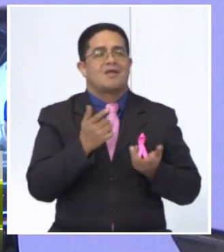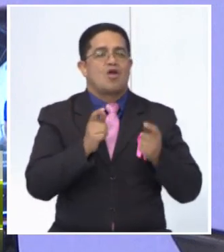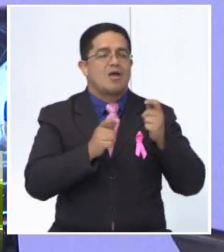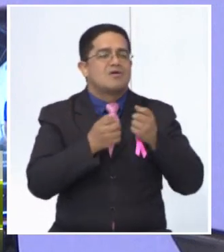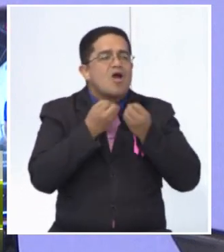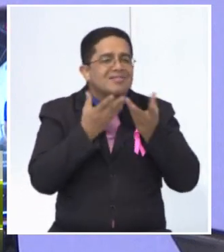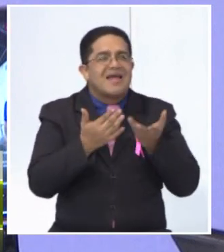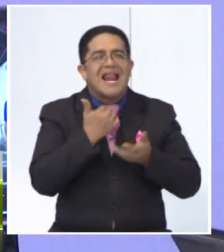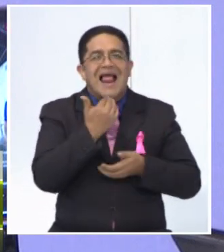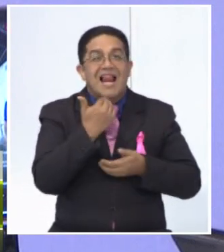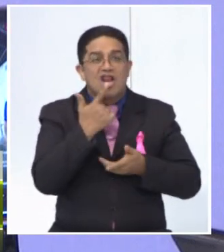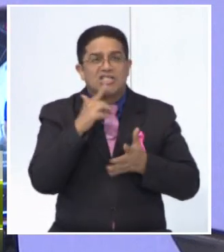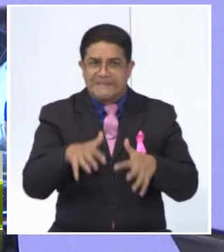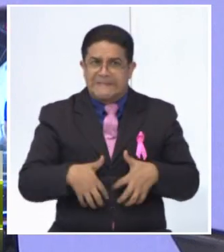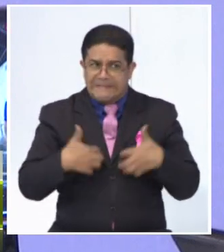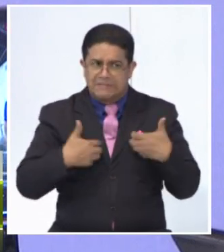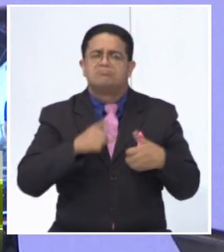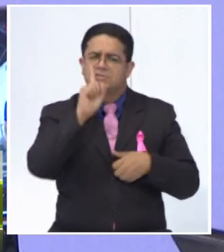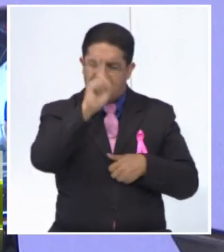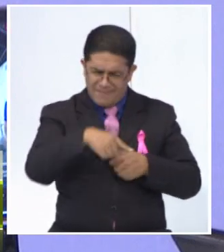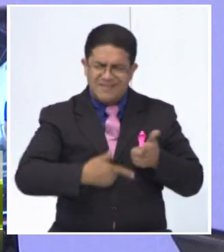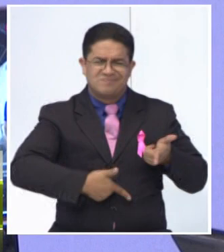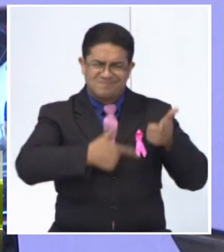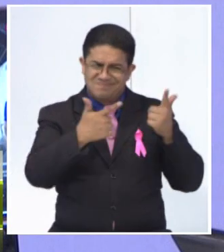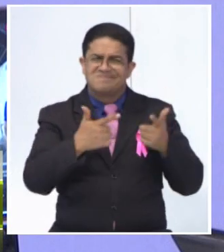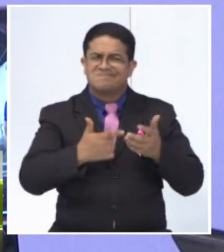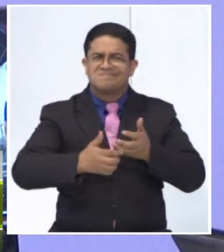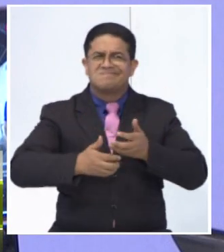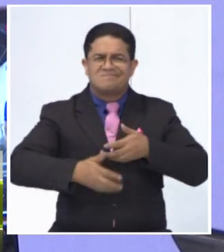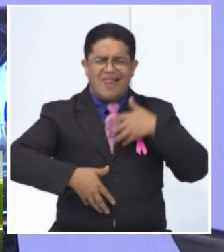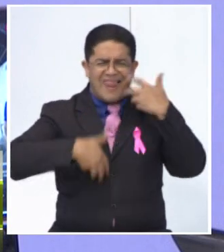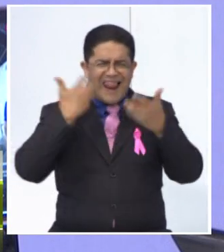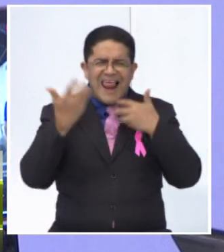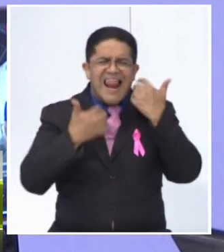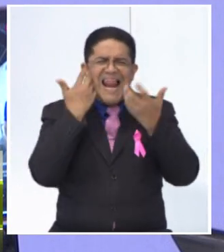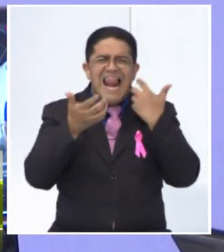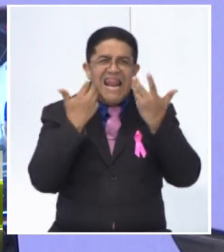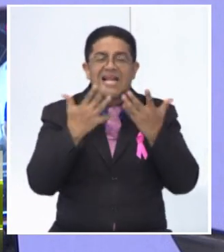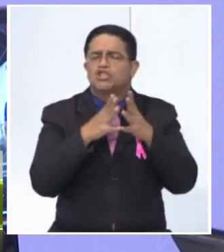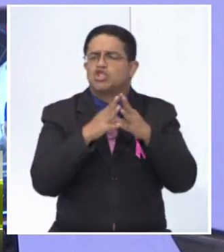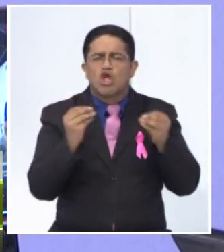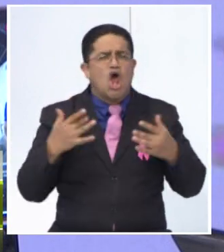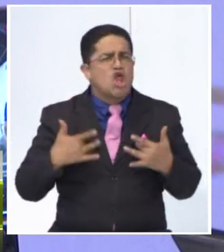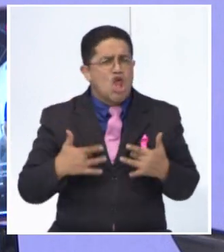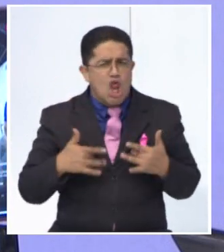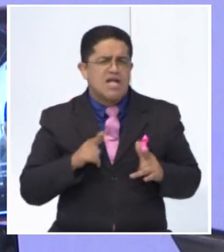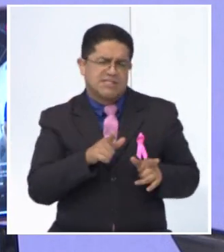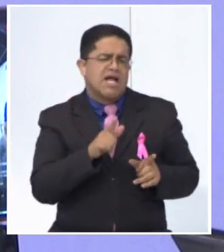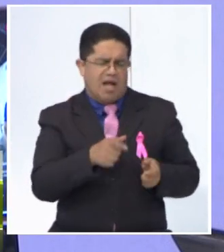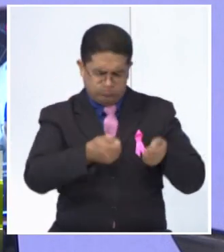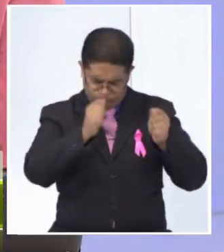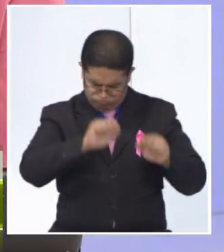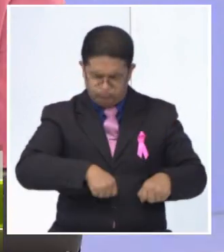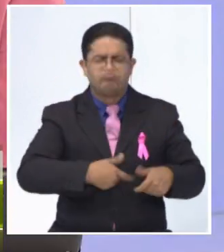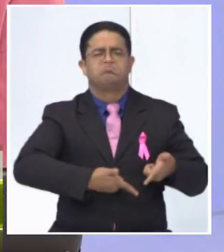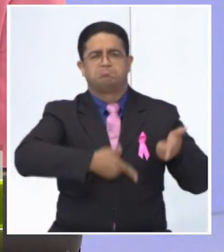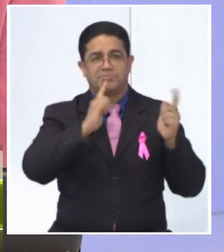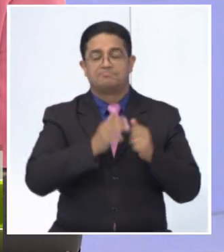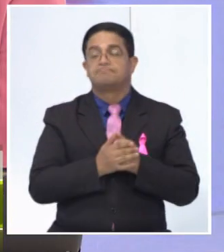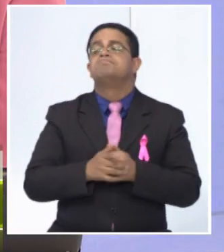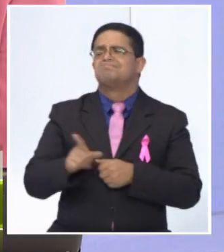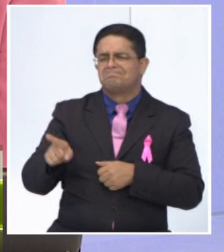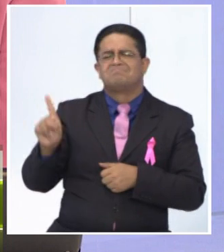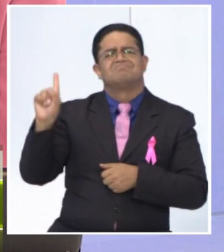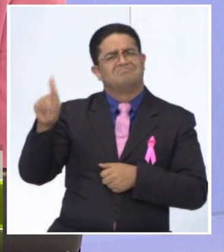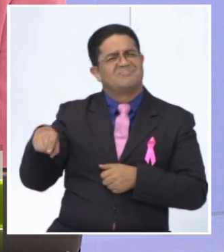muy positiva, darle permiso para que diga todo lo que siente, lo que piensa y lo que está experimentando en ese momento. Por supuesto. Además, usted nos decía